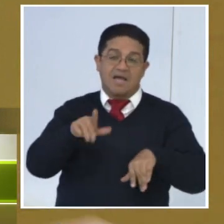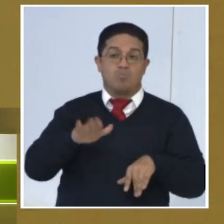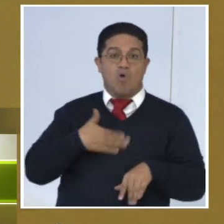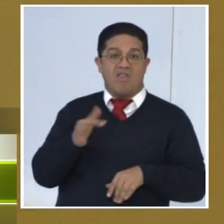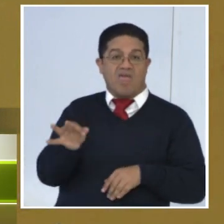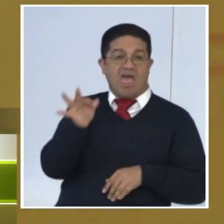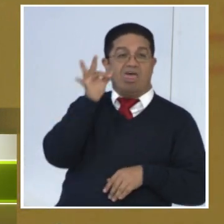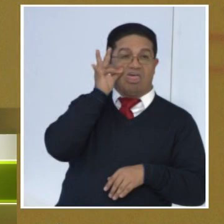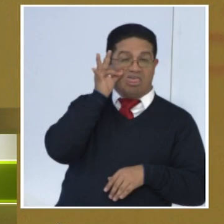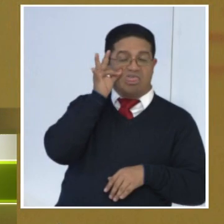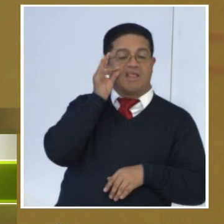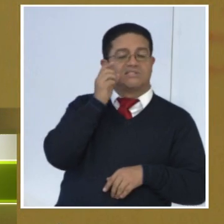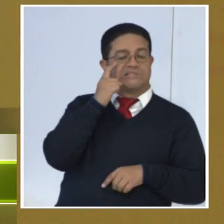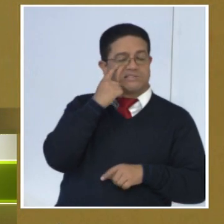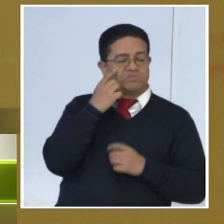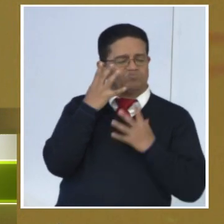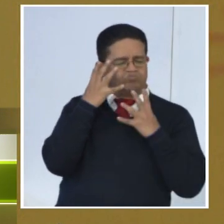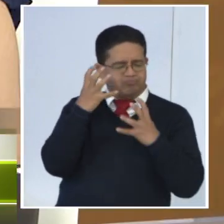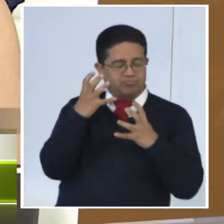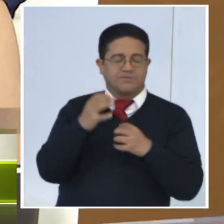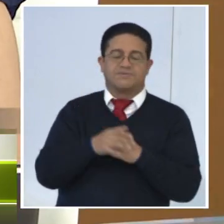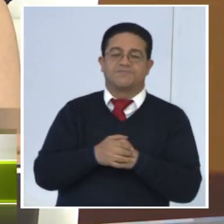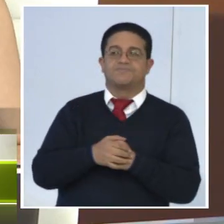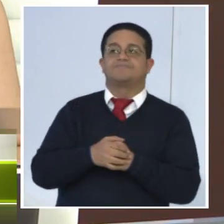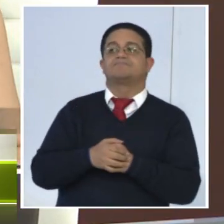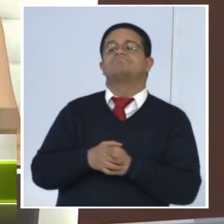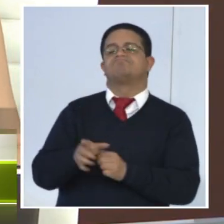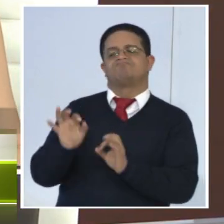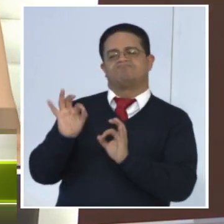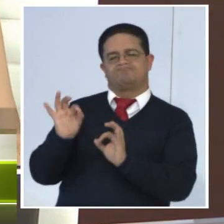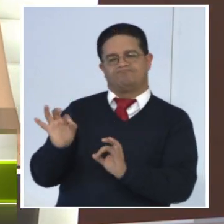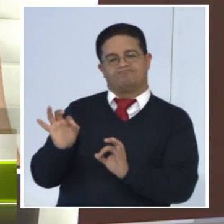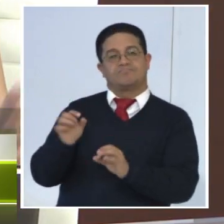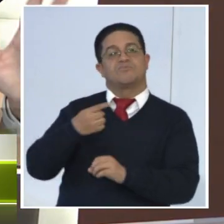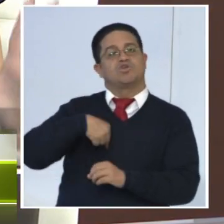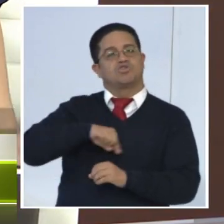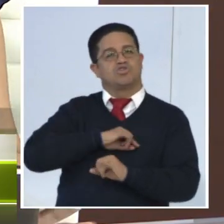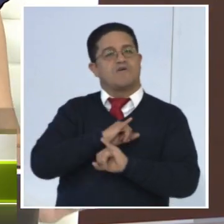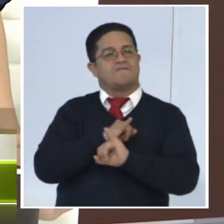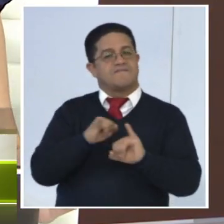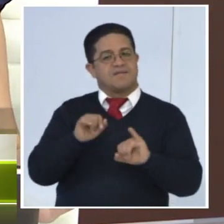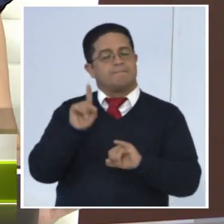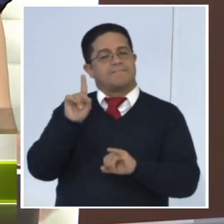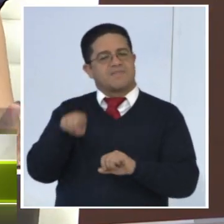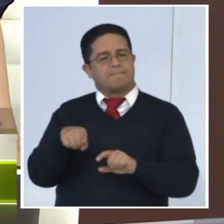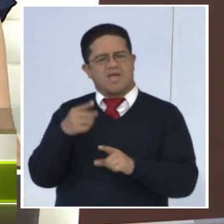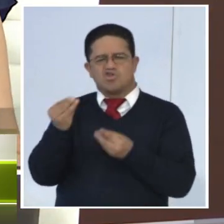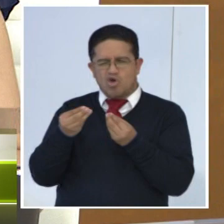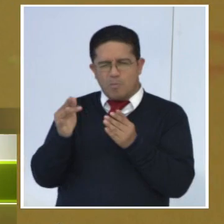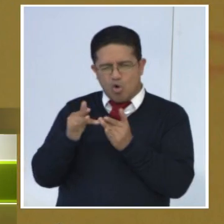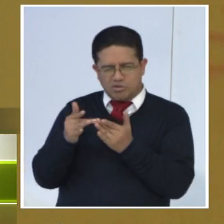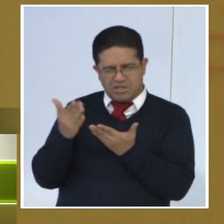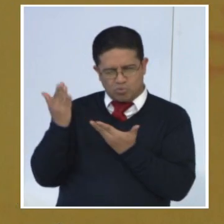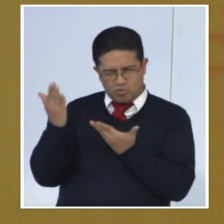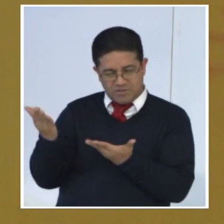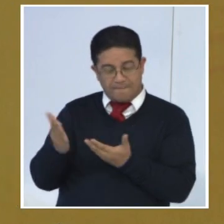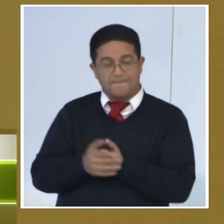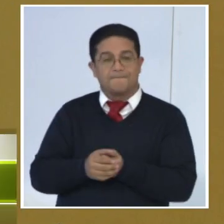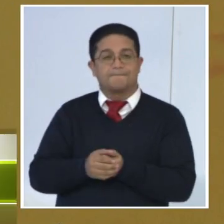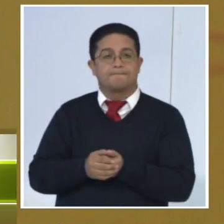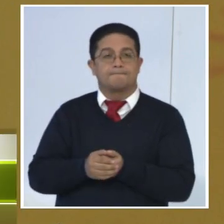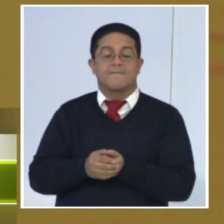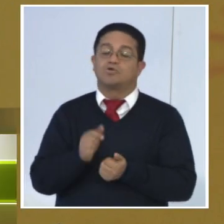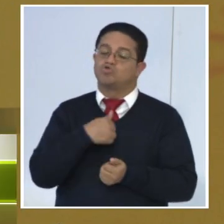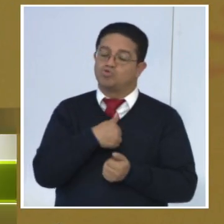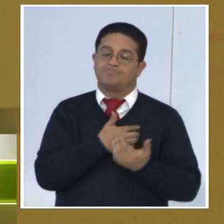puede haber conjuntivitis virales y bacterianas. Por supuesto. Bueno, con estas recomendaciones nos despedimos, pero también queremos saber cómo lo podemos contactar. Bueno, estoy